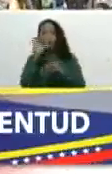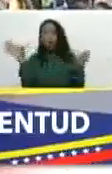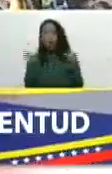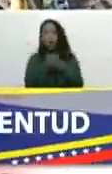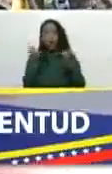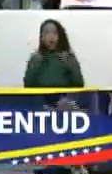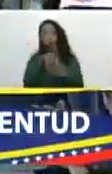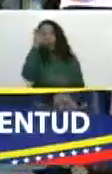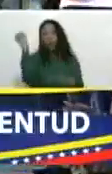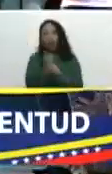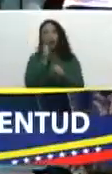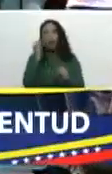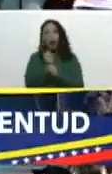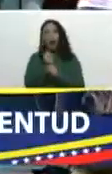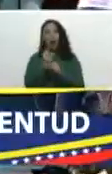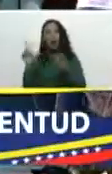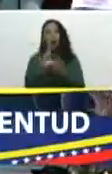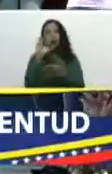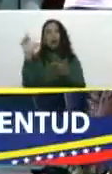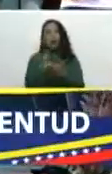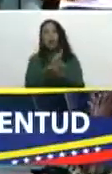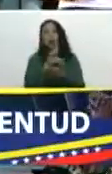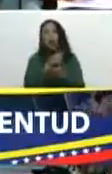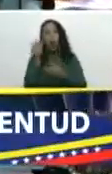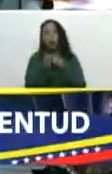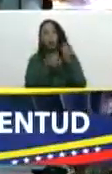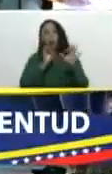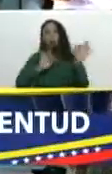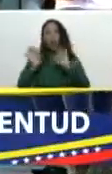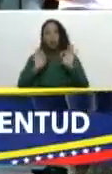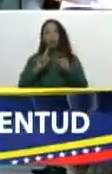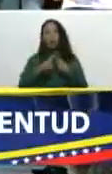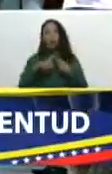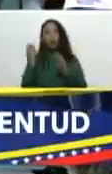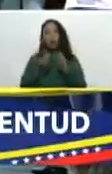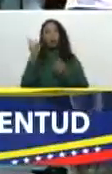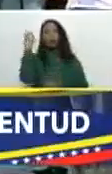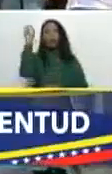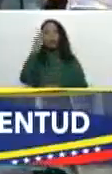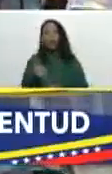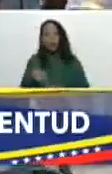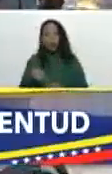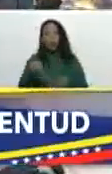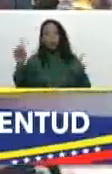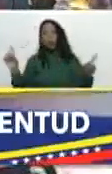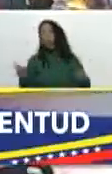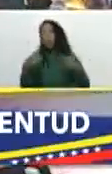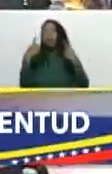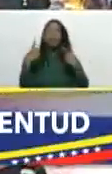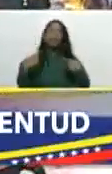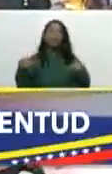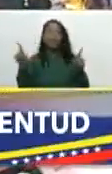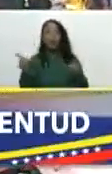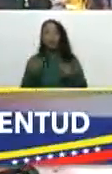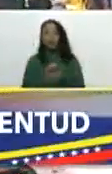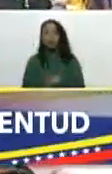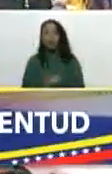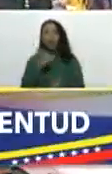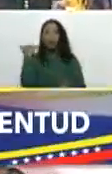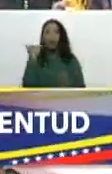de obras literarias, así como el teatro y así como también la música. Y por